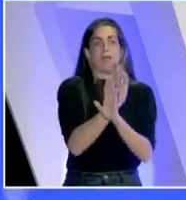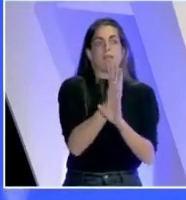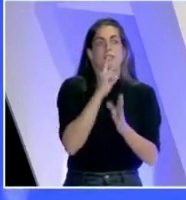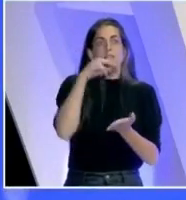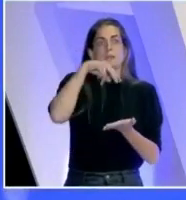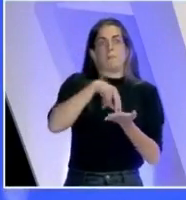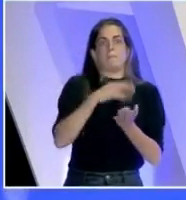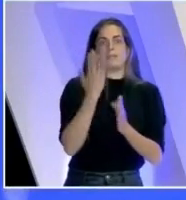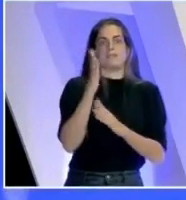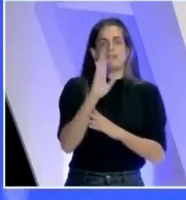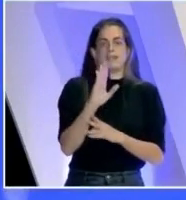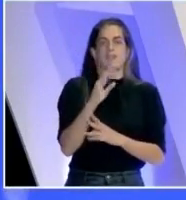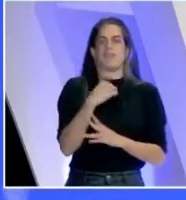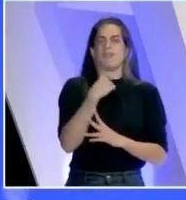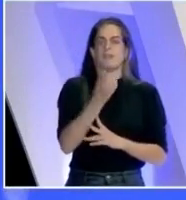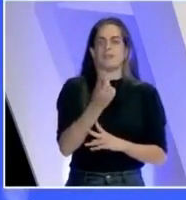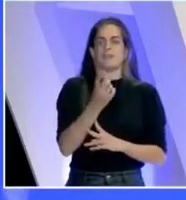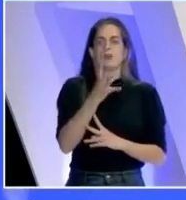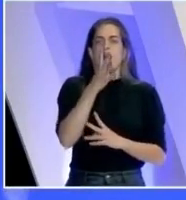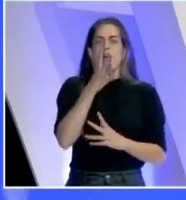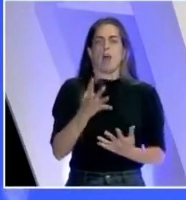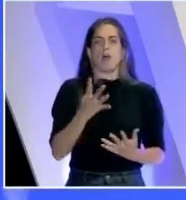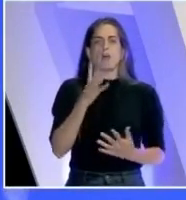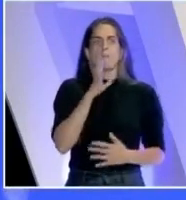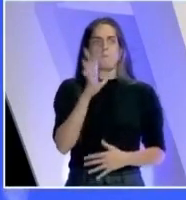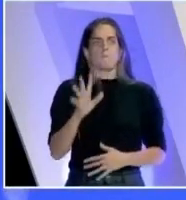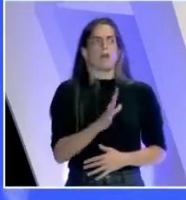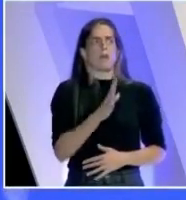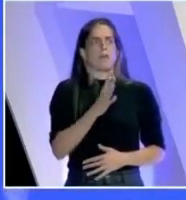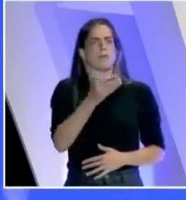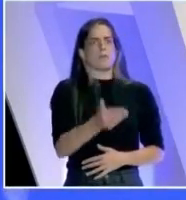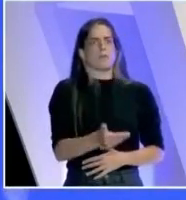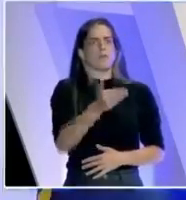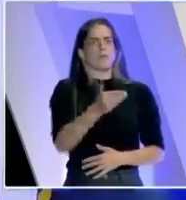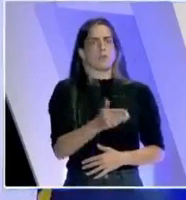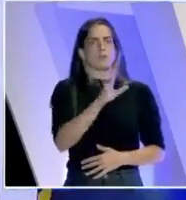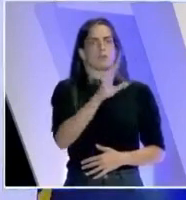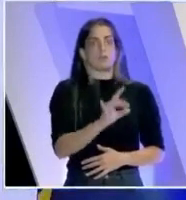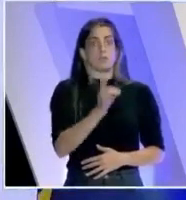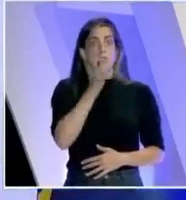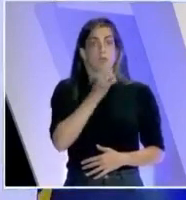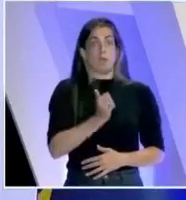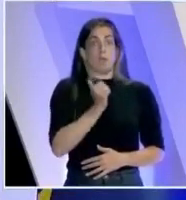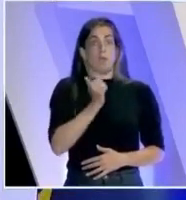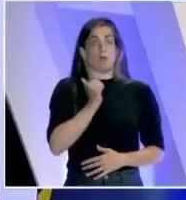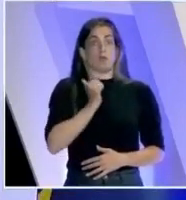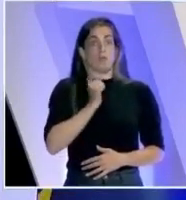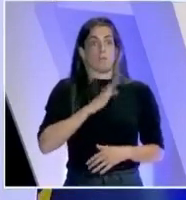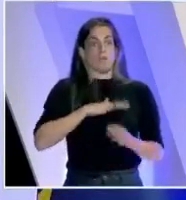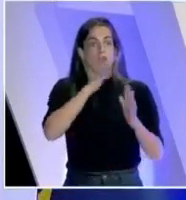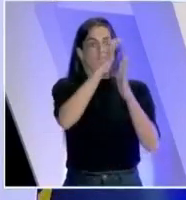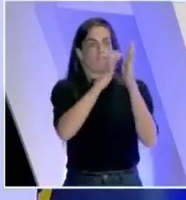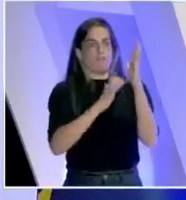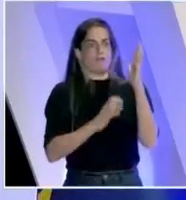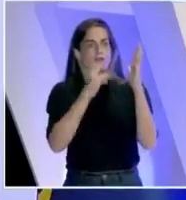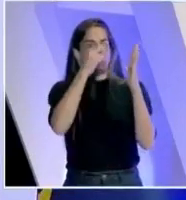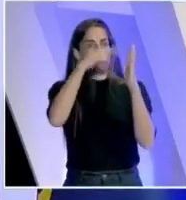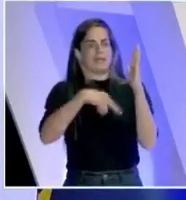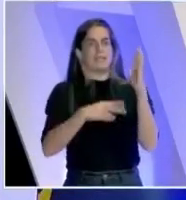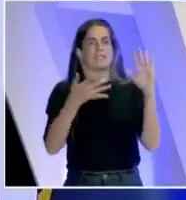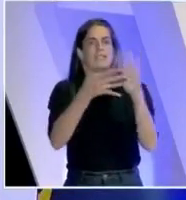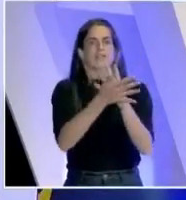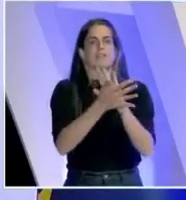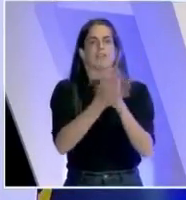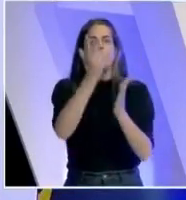bien avanzar, que a mí me ha parecido particularmente revelador cuando he tenido ocasión de poder leer este informe. Y es, por ejemplo, el desafío